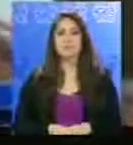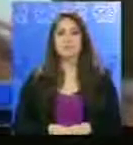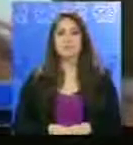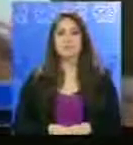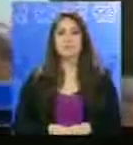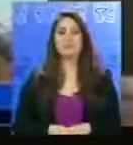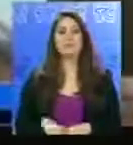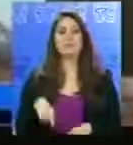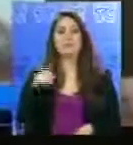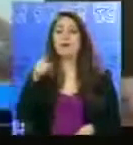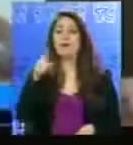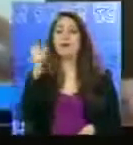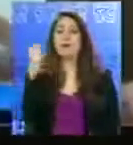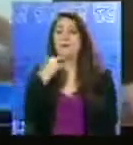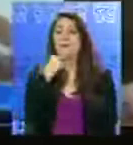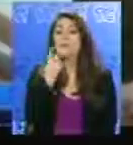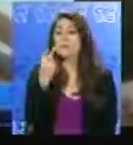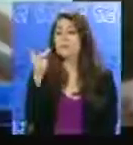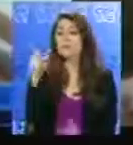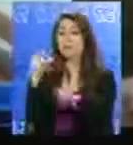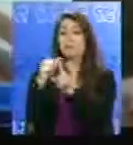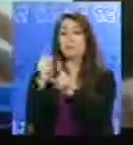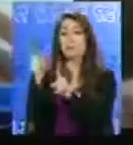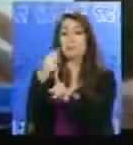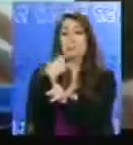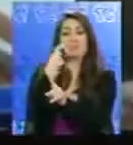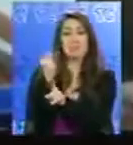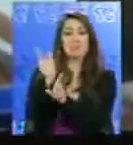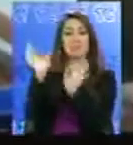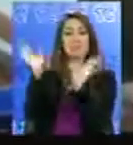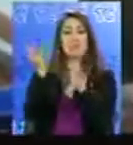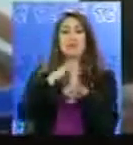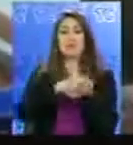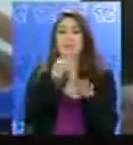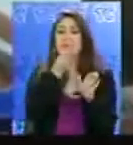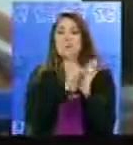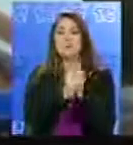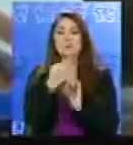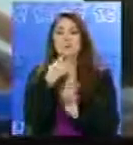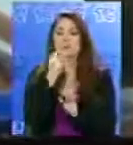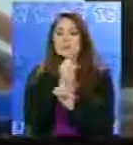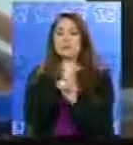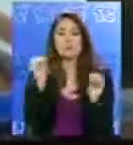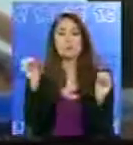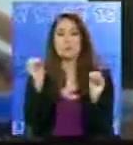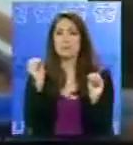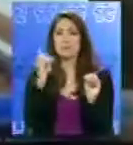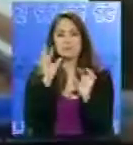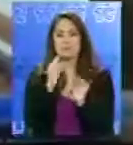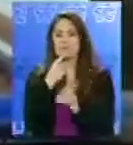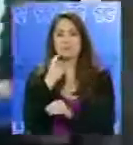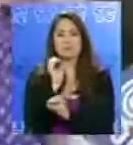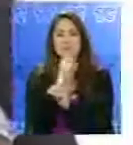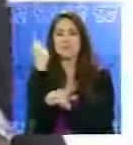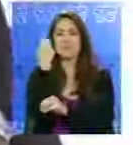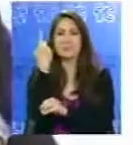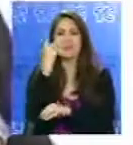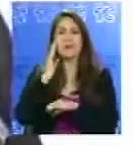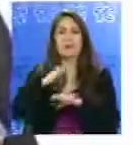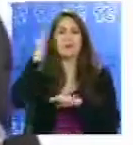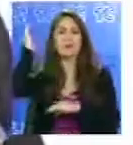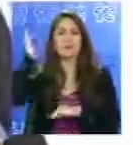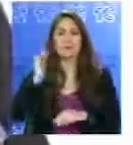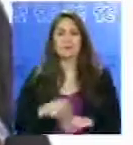Esa simplemente es una versión, es una suposición, es una sola parte de toda la denuncia. No es ningún elemento fundamental, es simplemente un supuesto. Ahora,